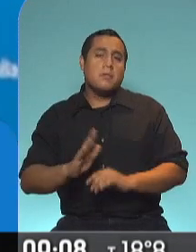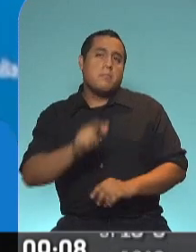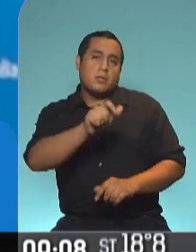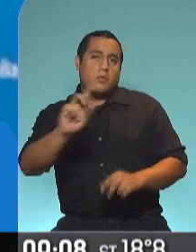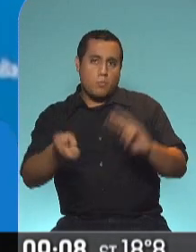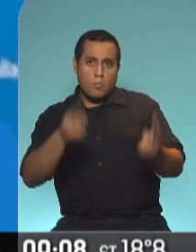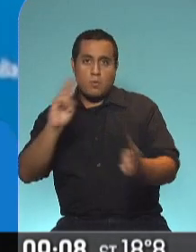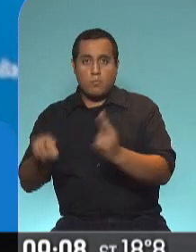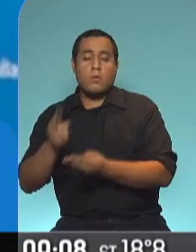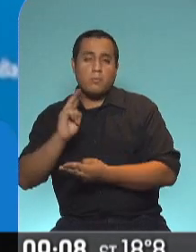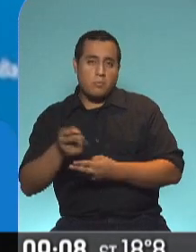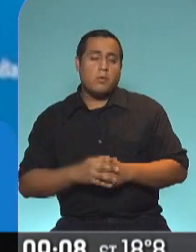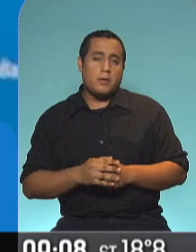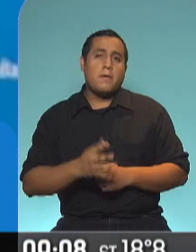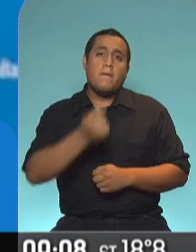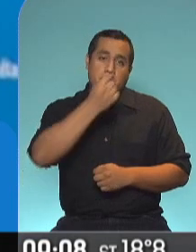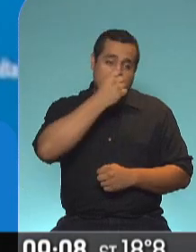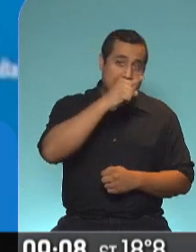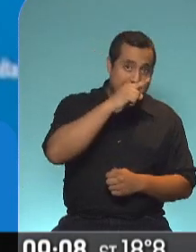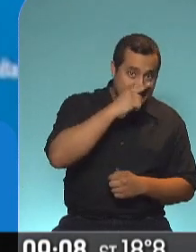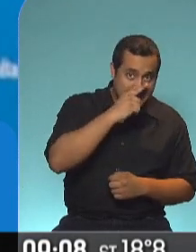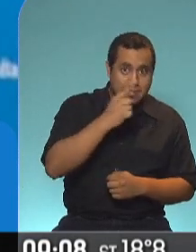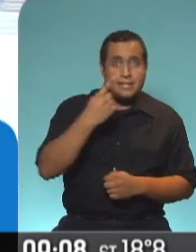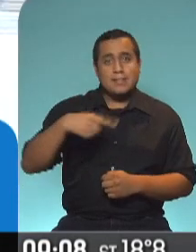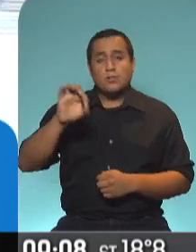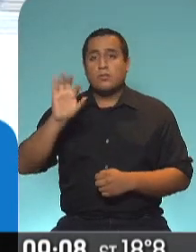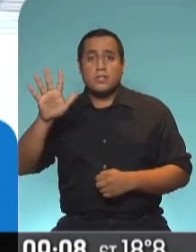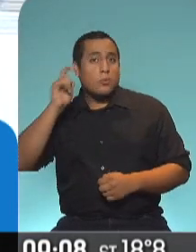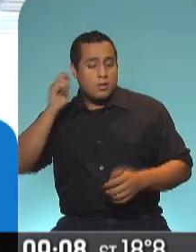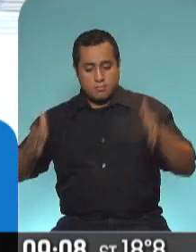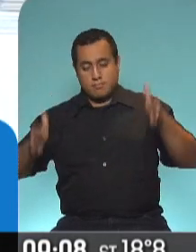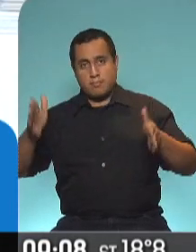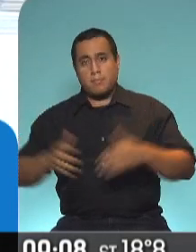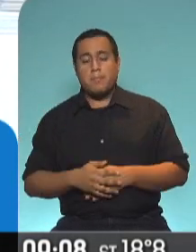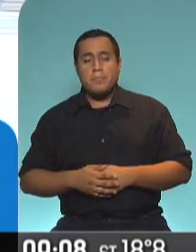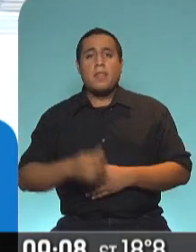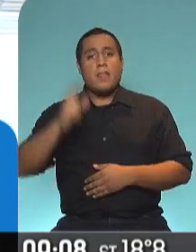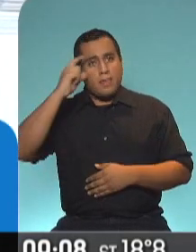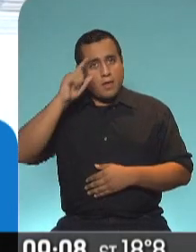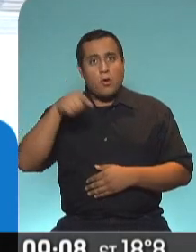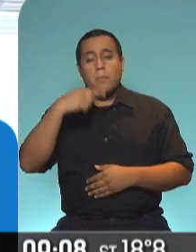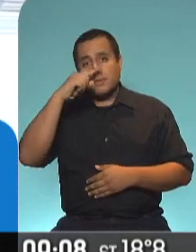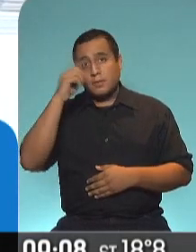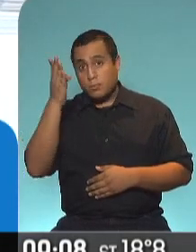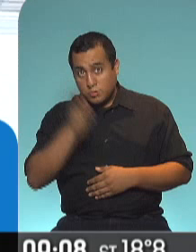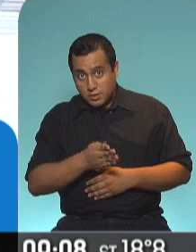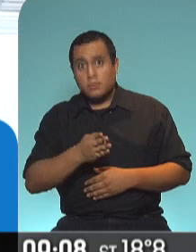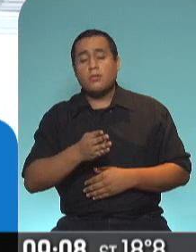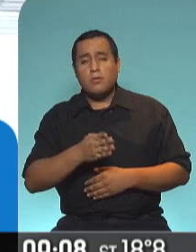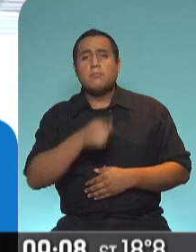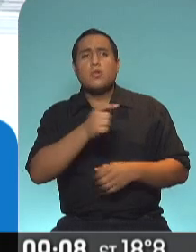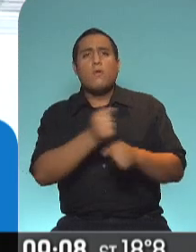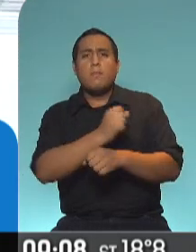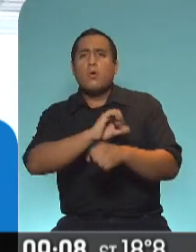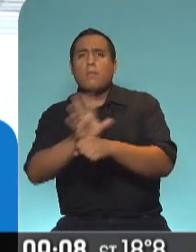con un rango entre 27 años y 105 años 10 7% de los casos han adquirido la